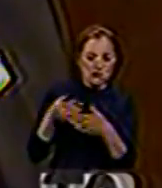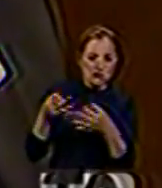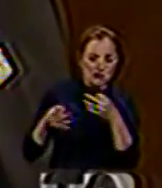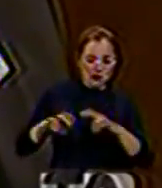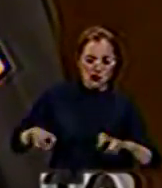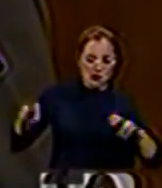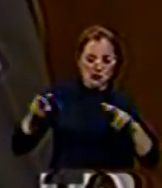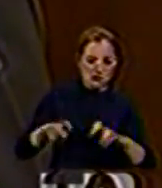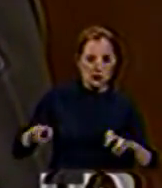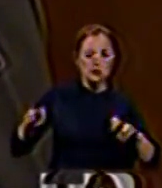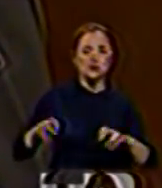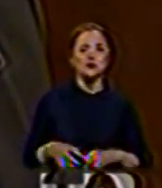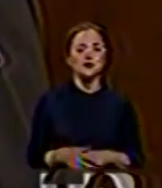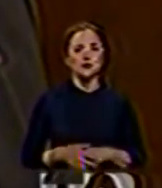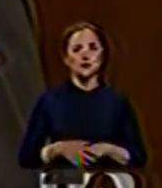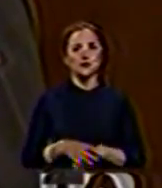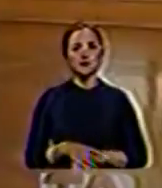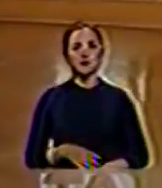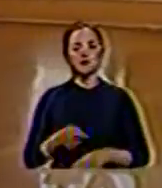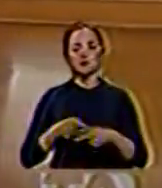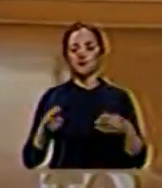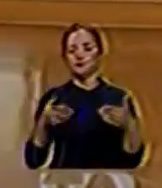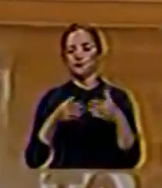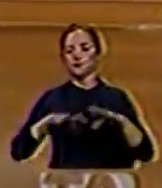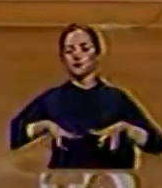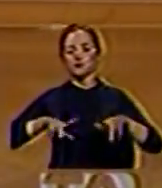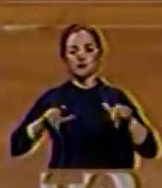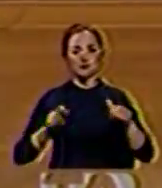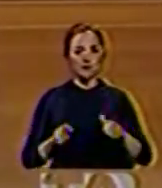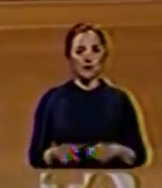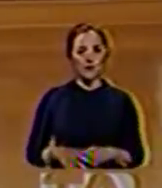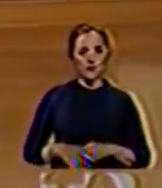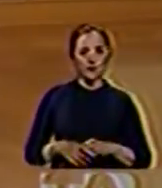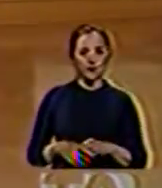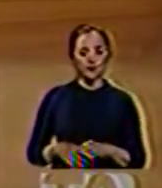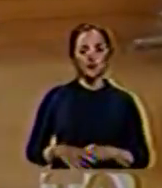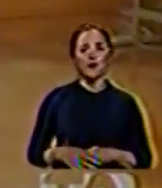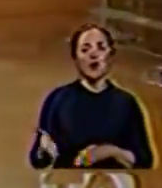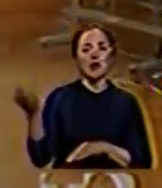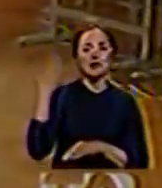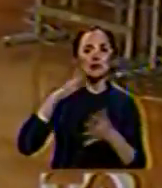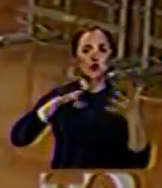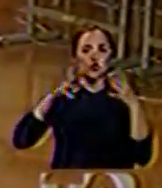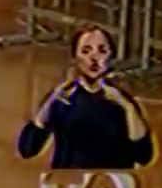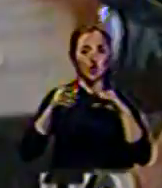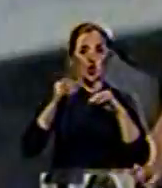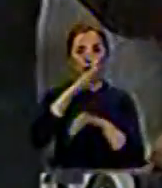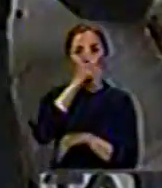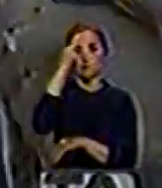de investigación de decenas de casos de corrupción gestados durante la